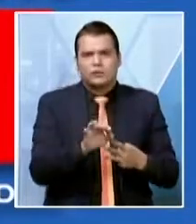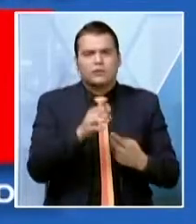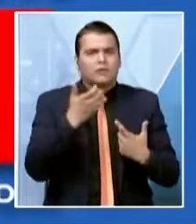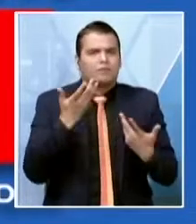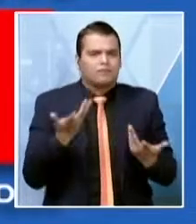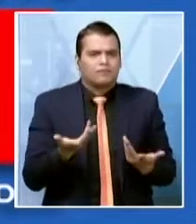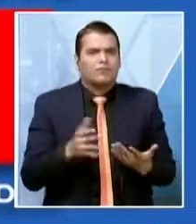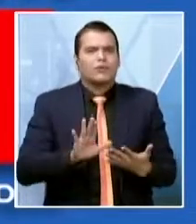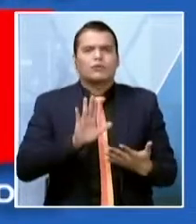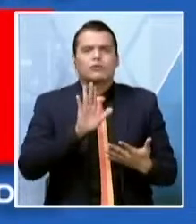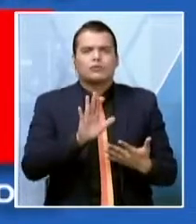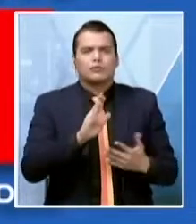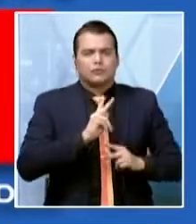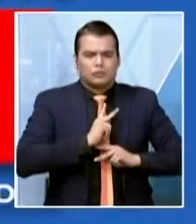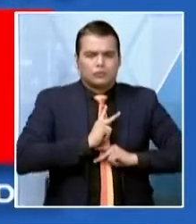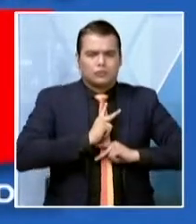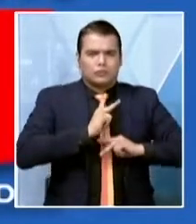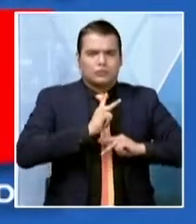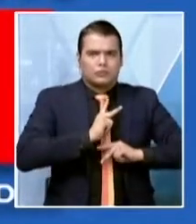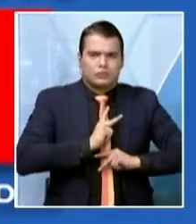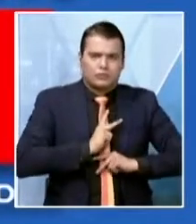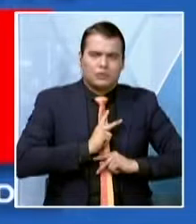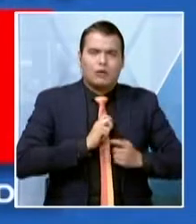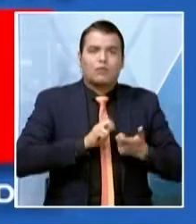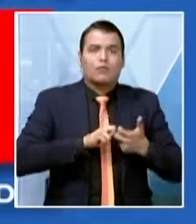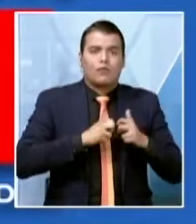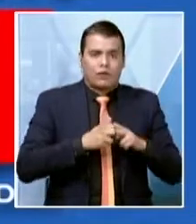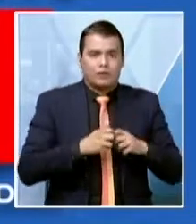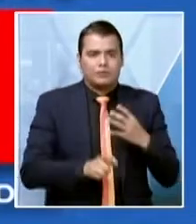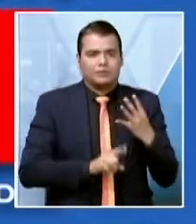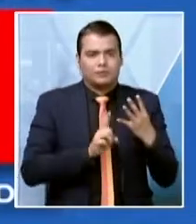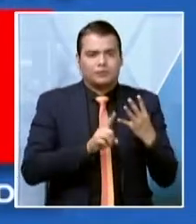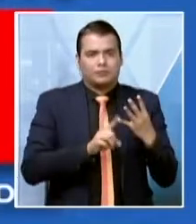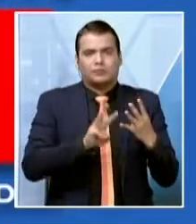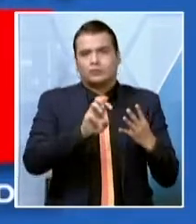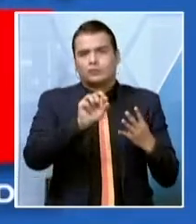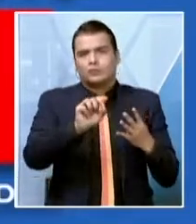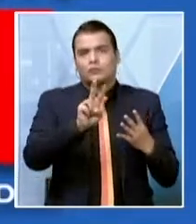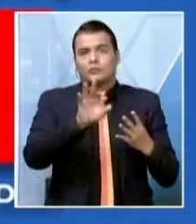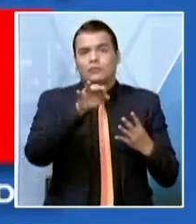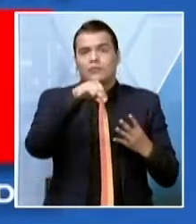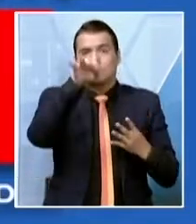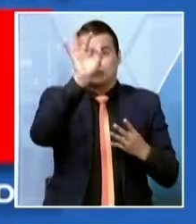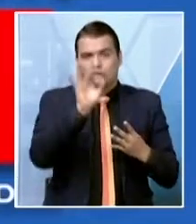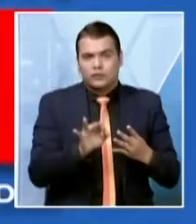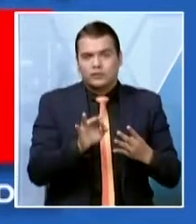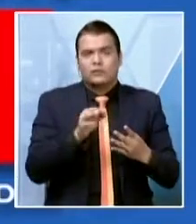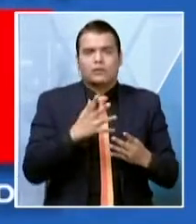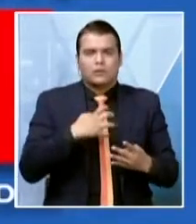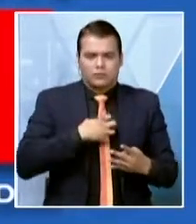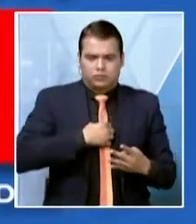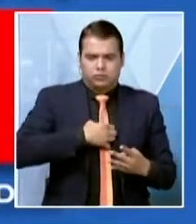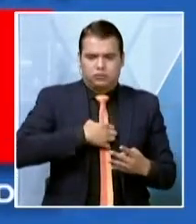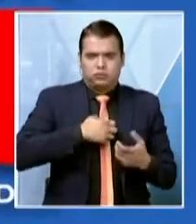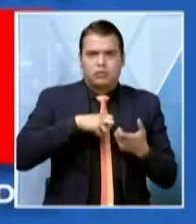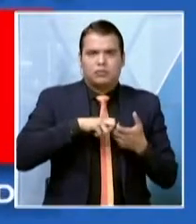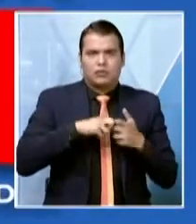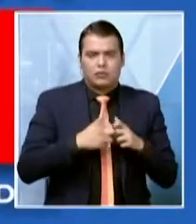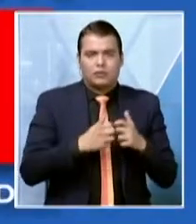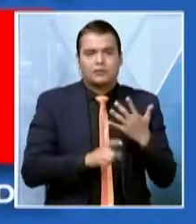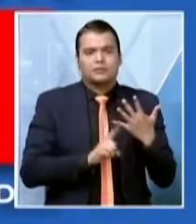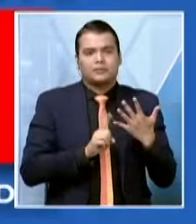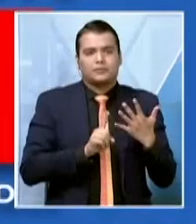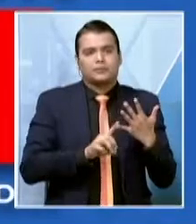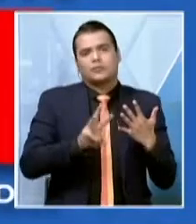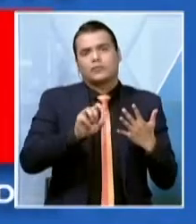de enfermedades respiratorias, un 8.2% presentó enfermedades cardíacas y un 8.1%